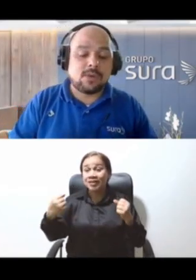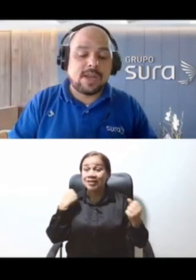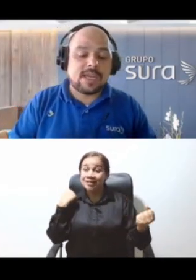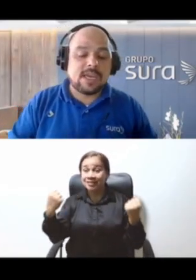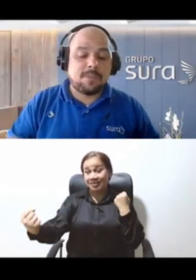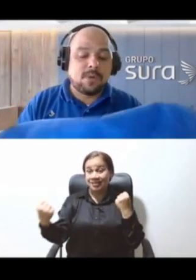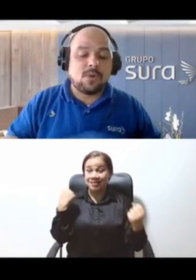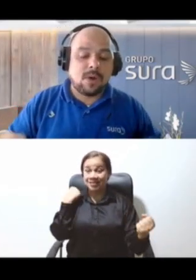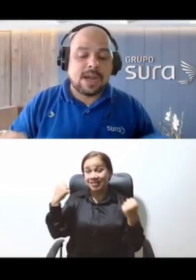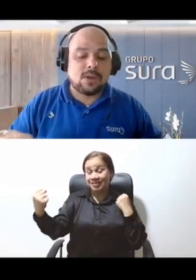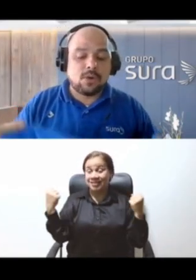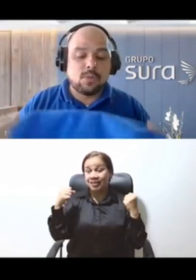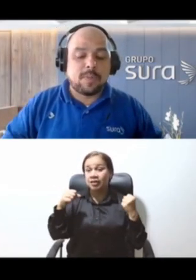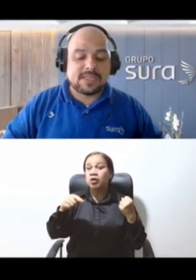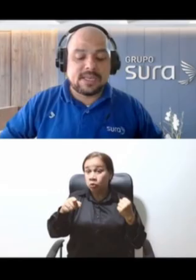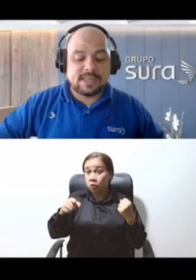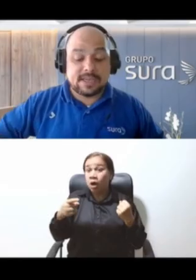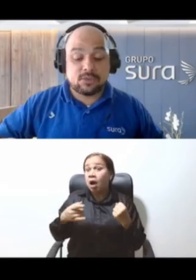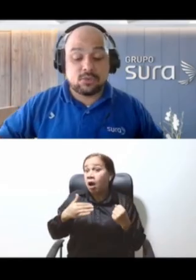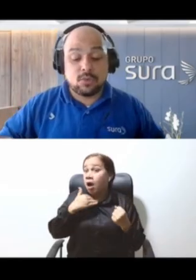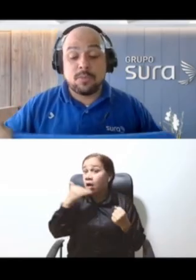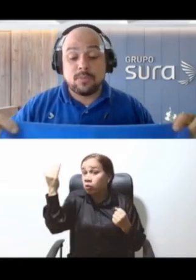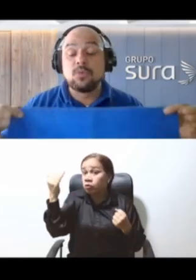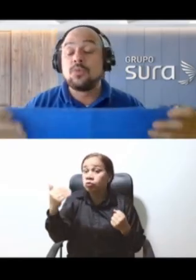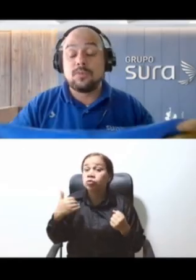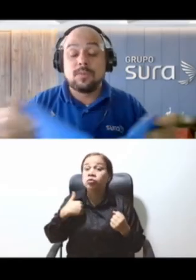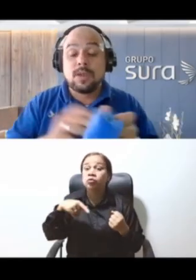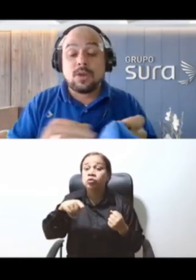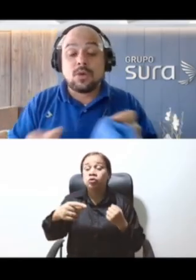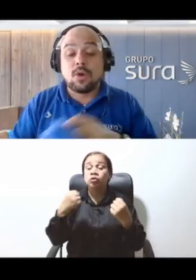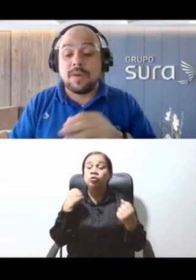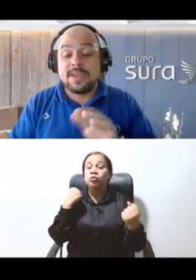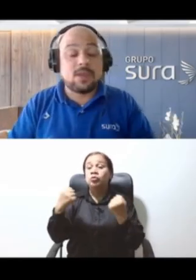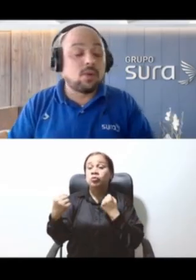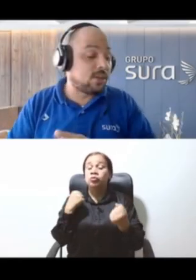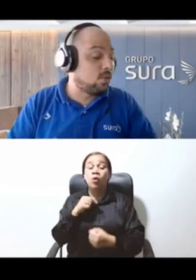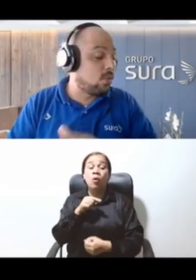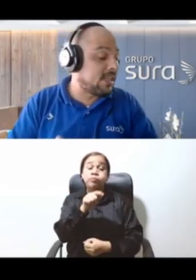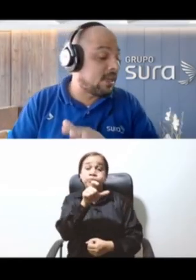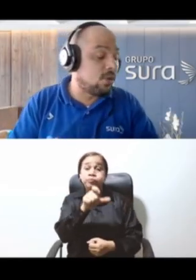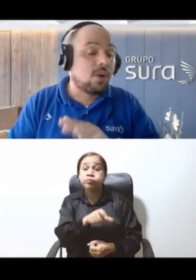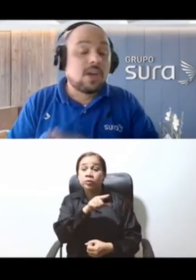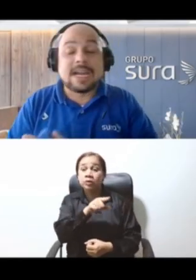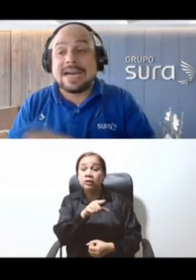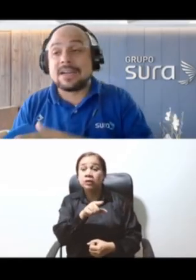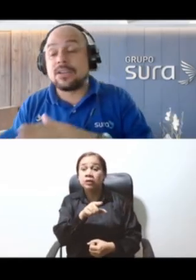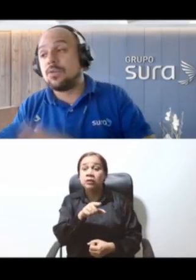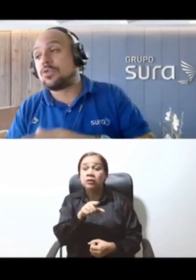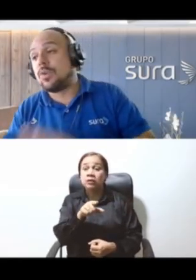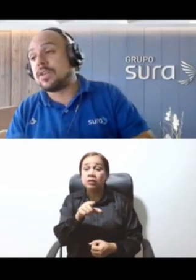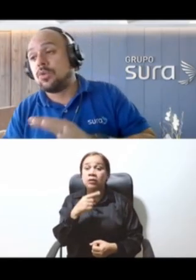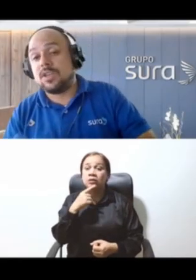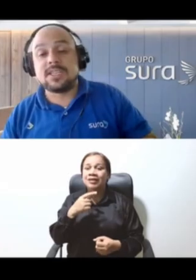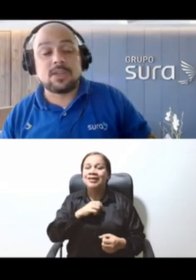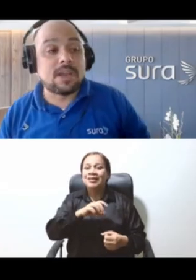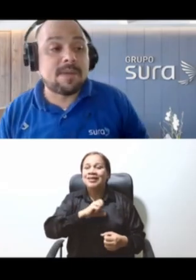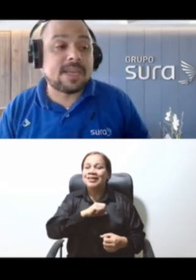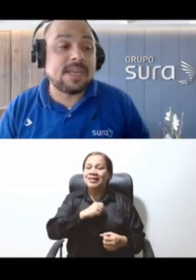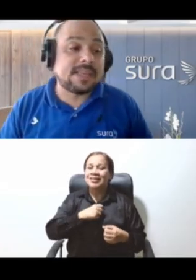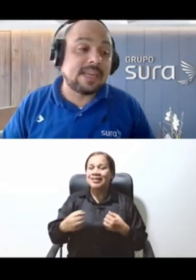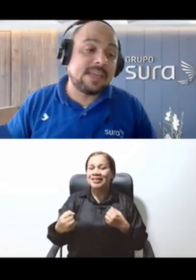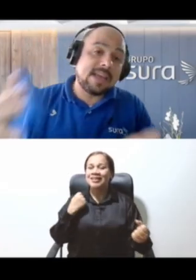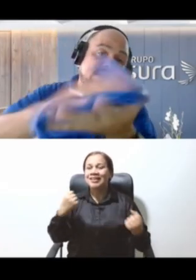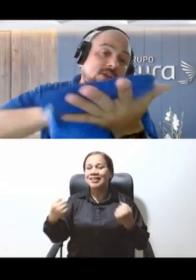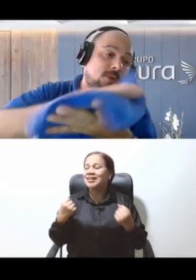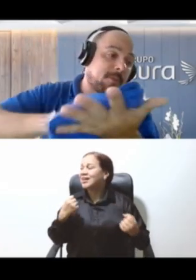vayan a utilizar un equipo o algo y un paciente que estuvo, un compañero que estuvo haciendo cardio o estuvo utilizando